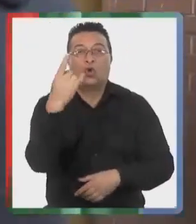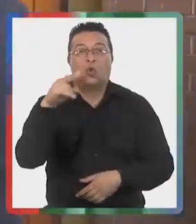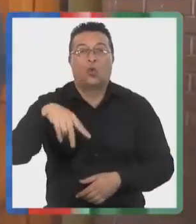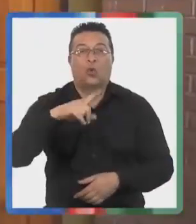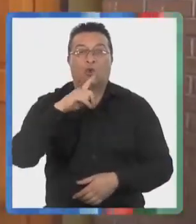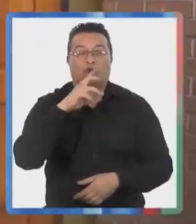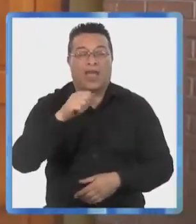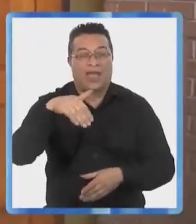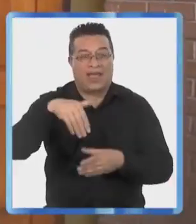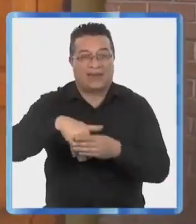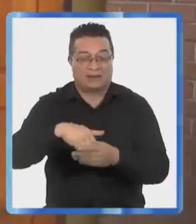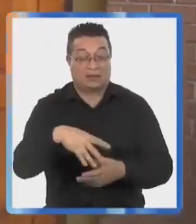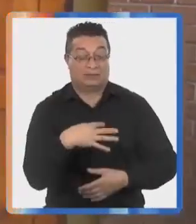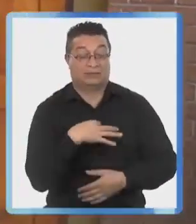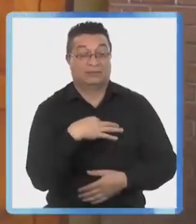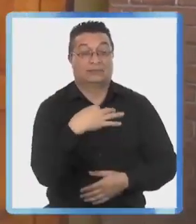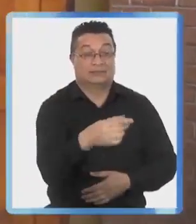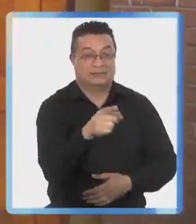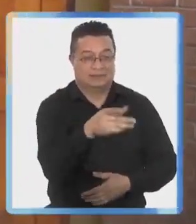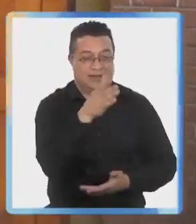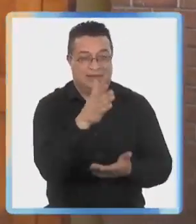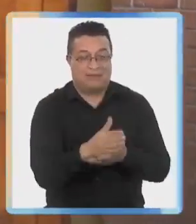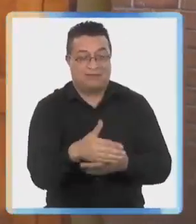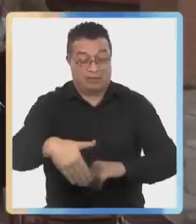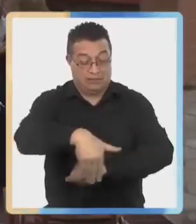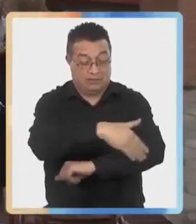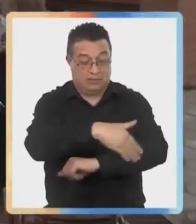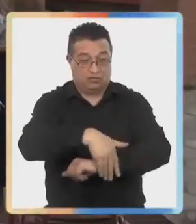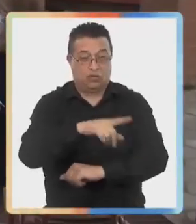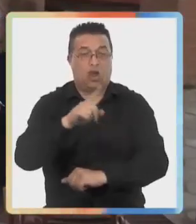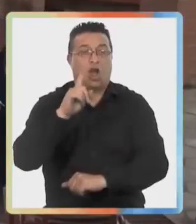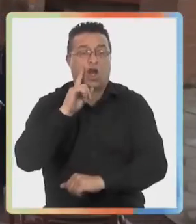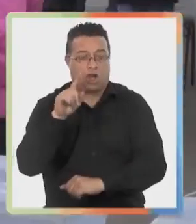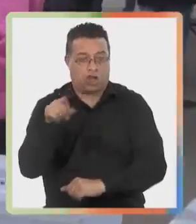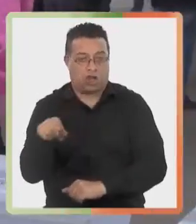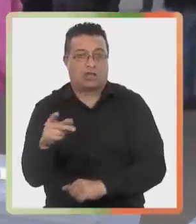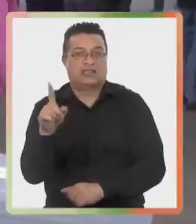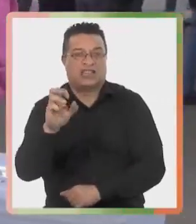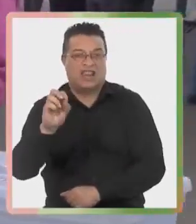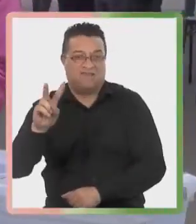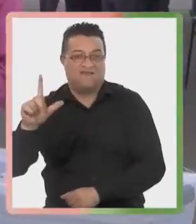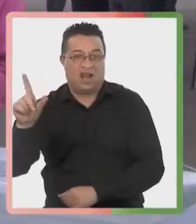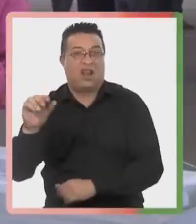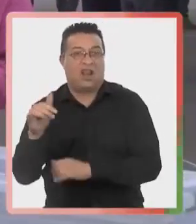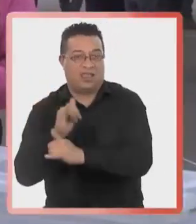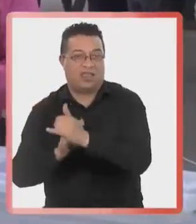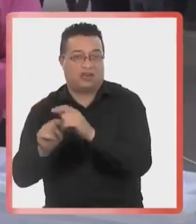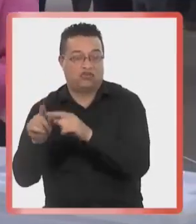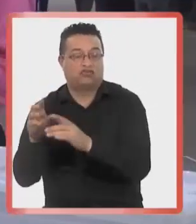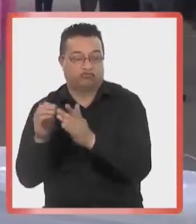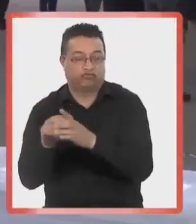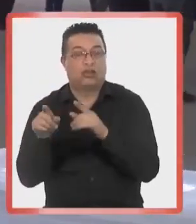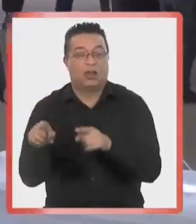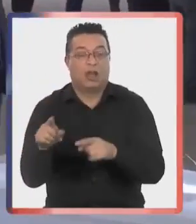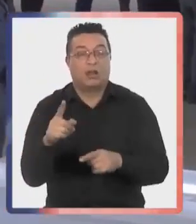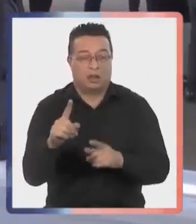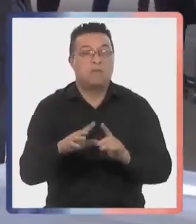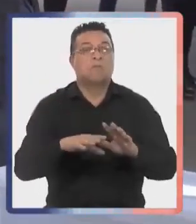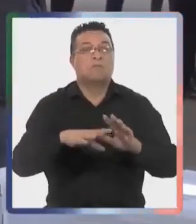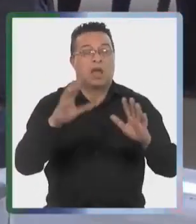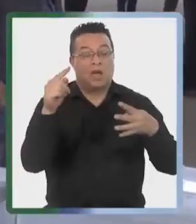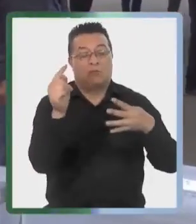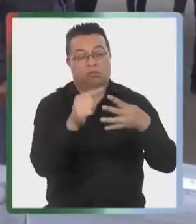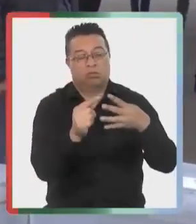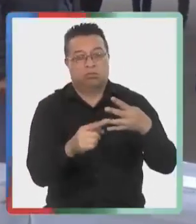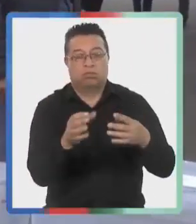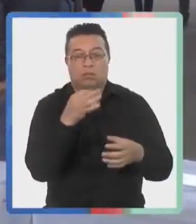electorales que los nombró como vocales. Las direcciones de las juntas están en la página del CERVEL y ahí las excepciones son mayores.